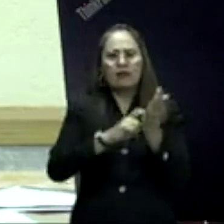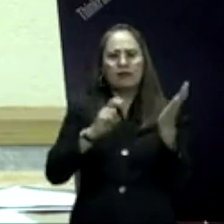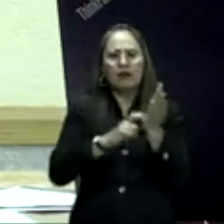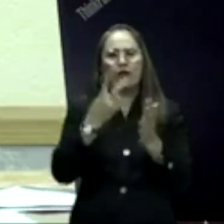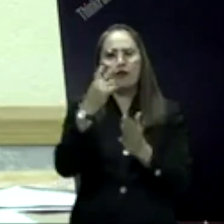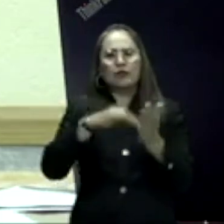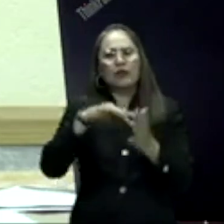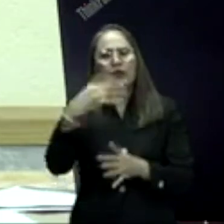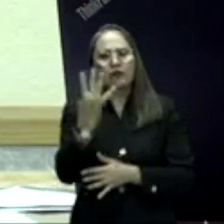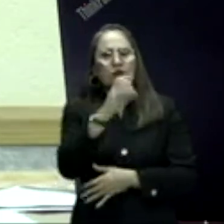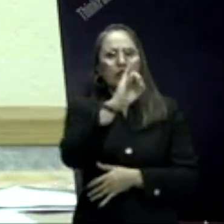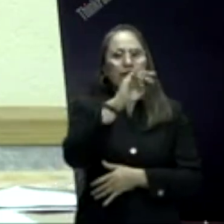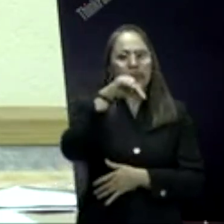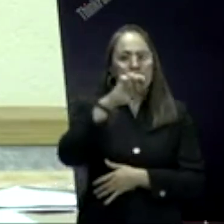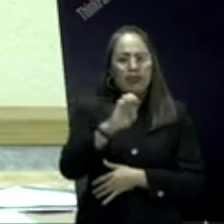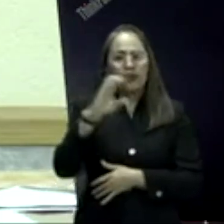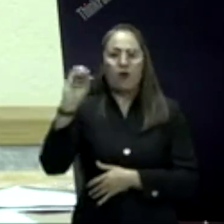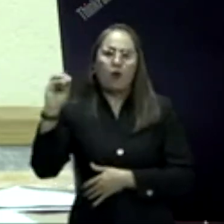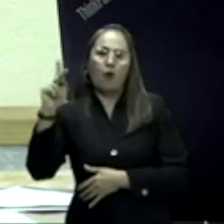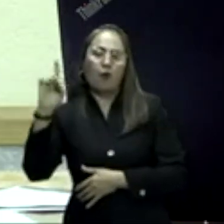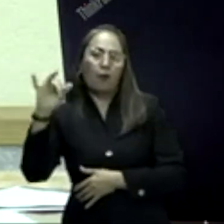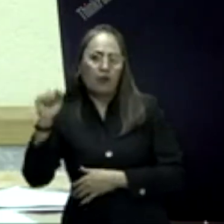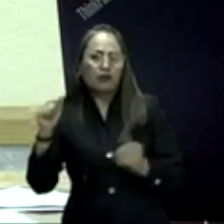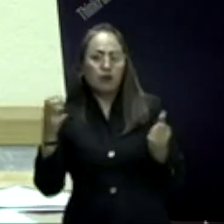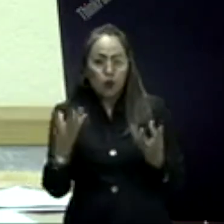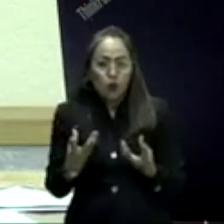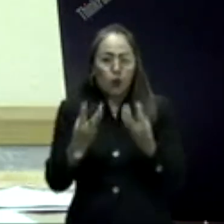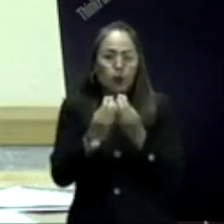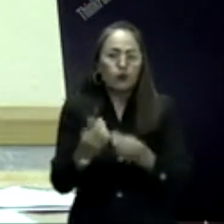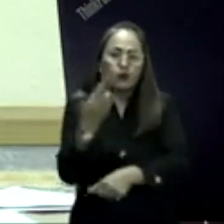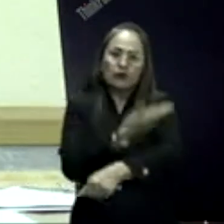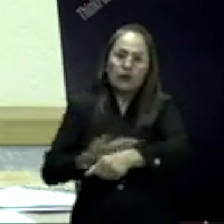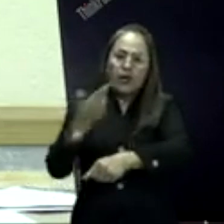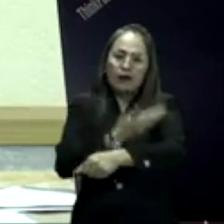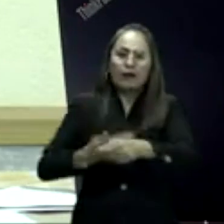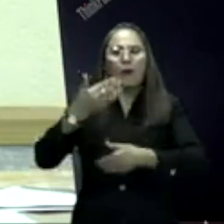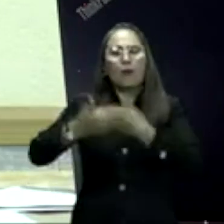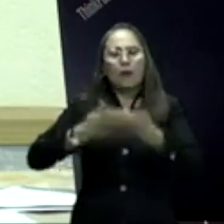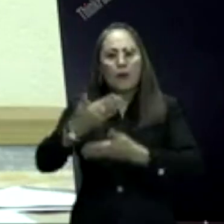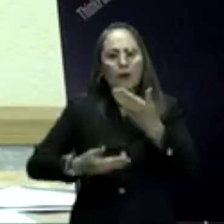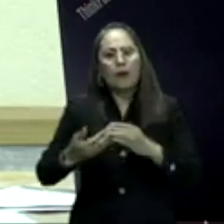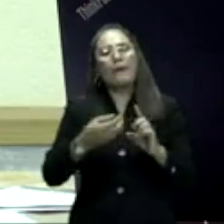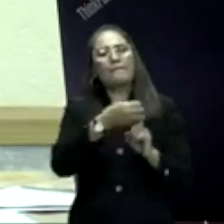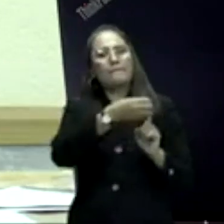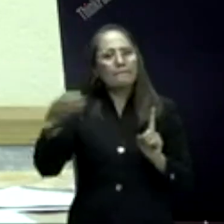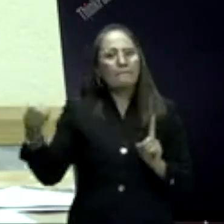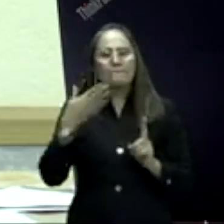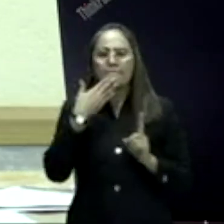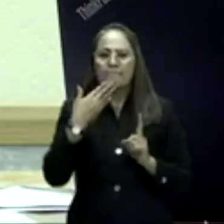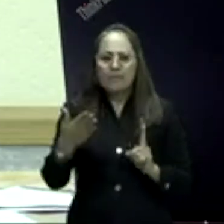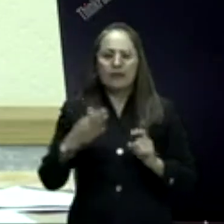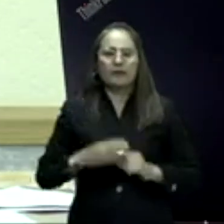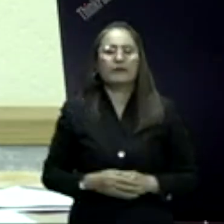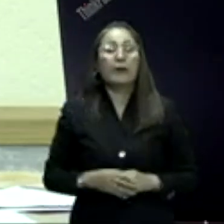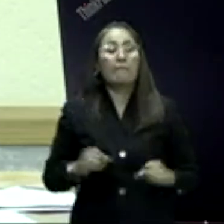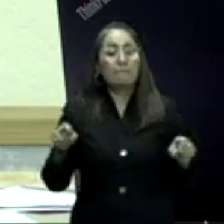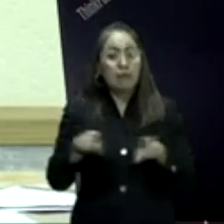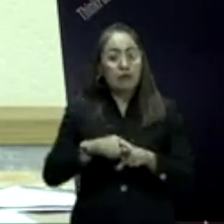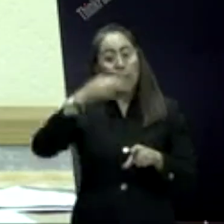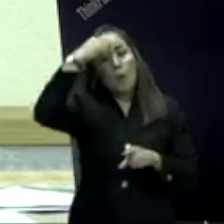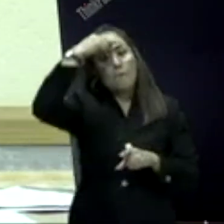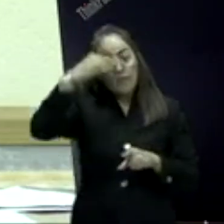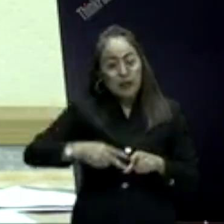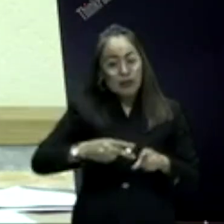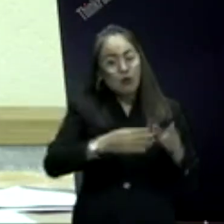del modelo INE-OPLES ha permitido la renovación pacífica y ordenada de los poderes públicos y ha dotado a México del periodo de